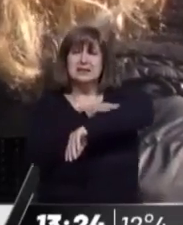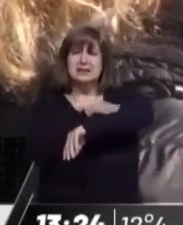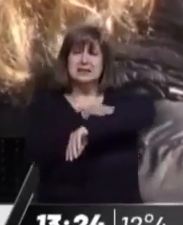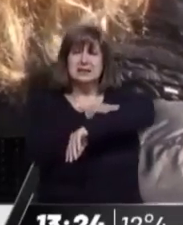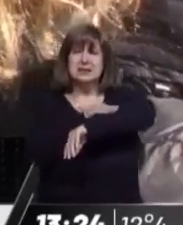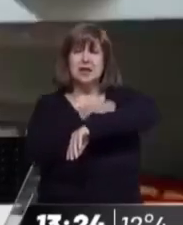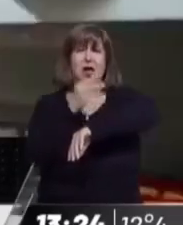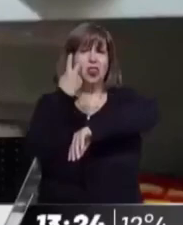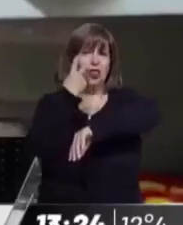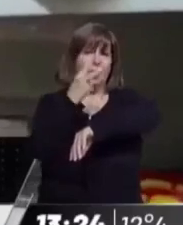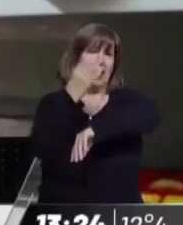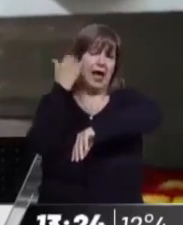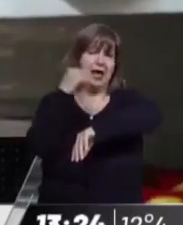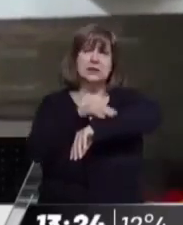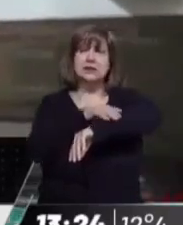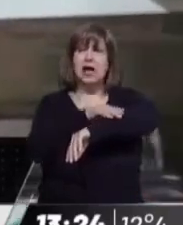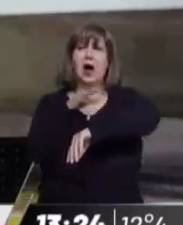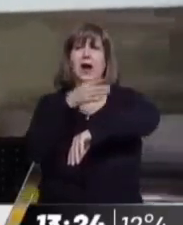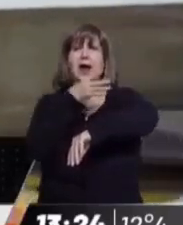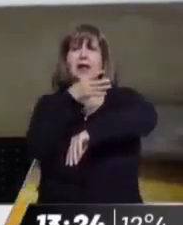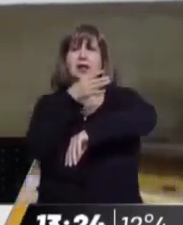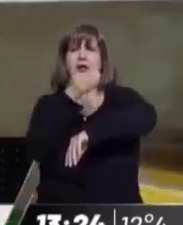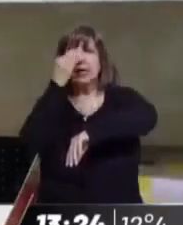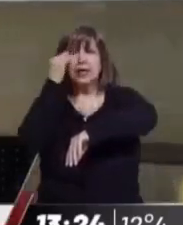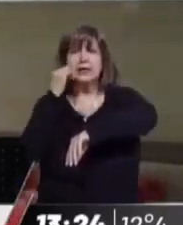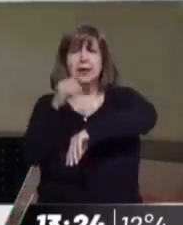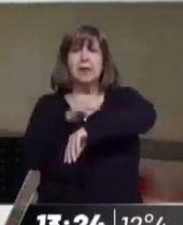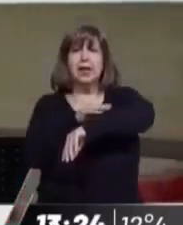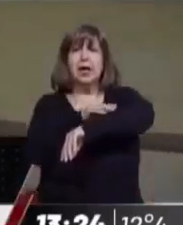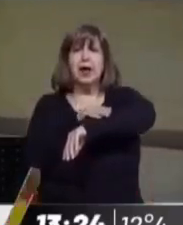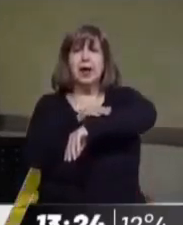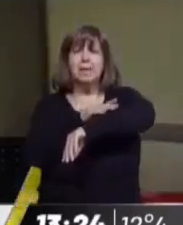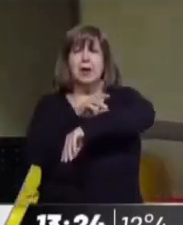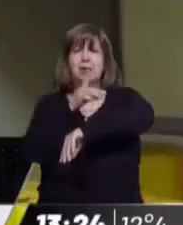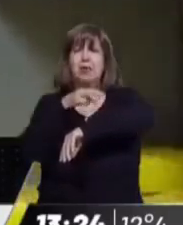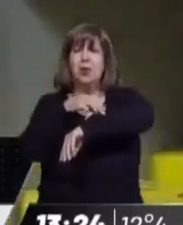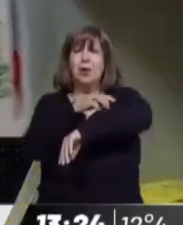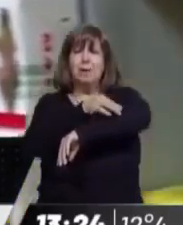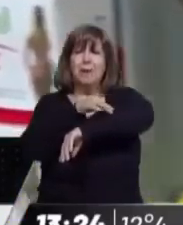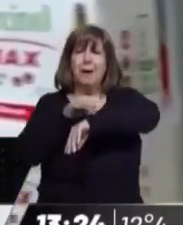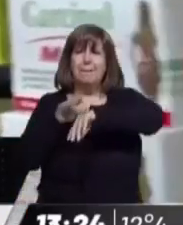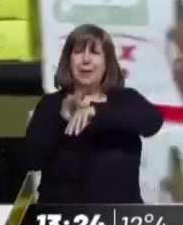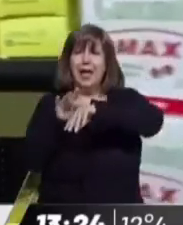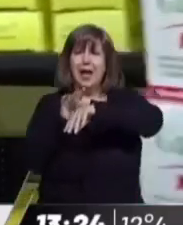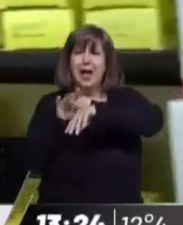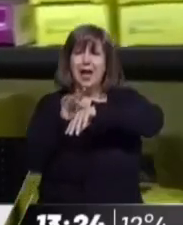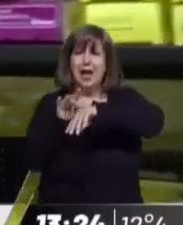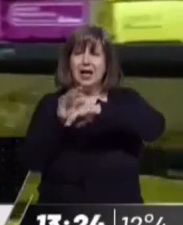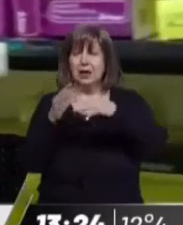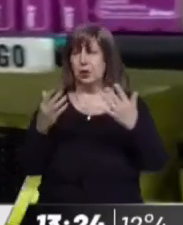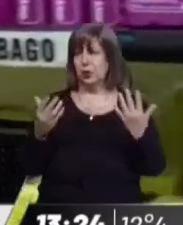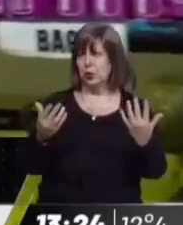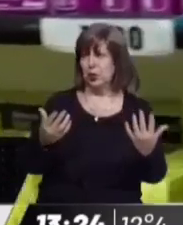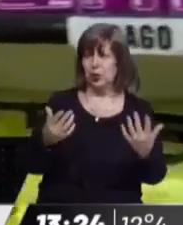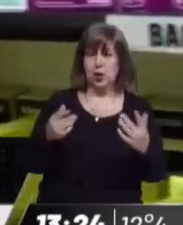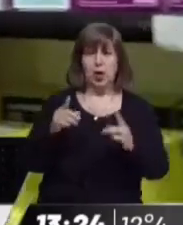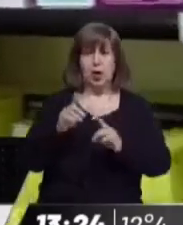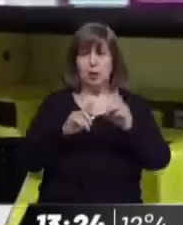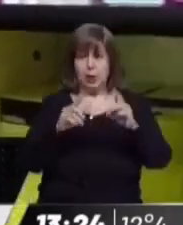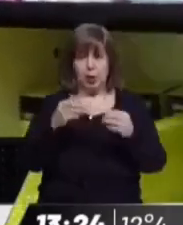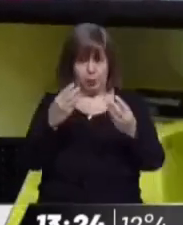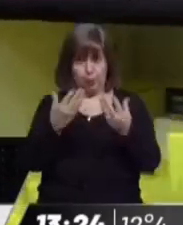por decirte 2000 pesos ahora está como 14 15 es terrible cosas que se dejan de comprar